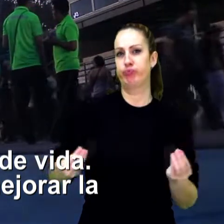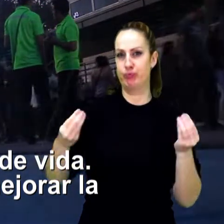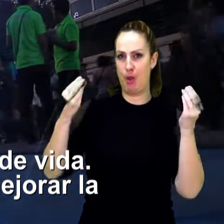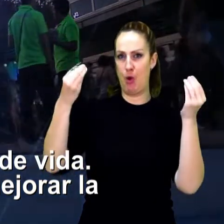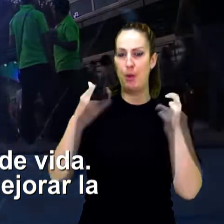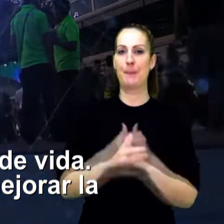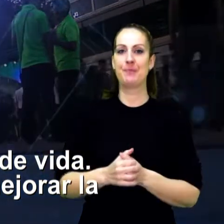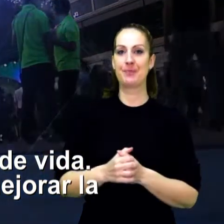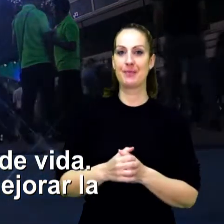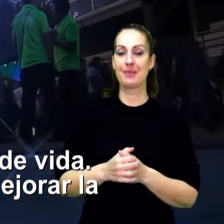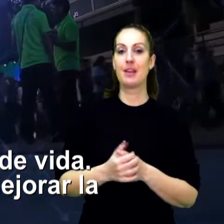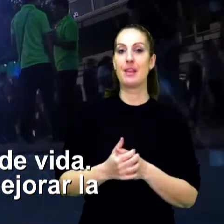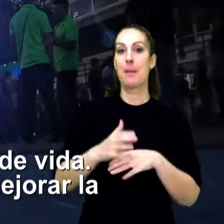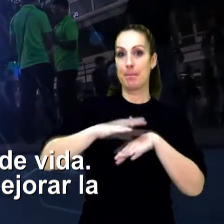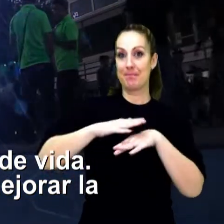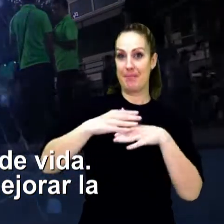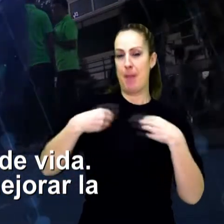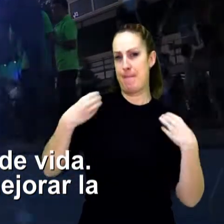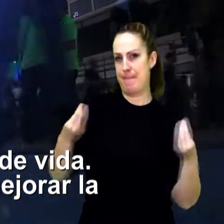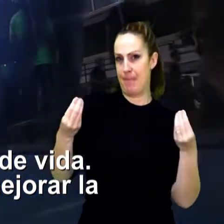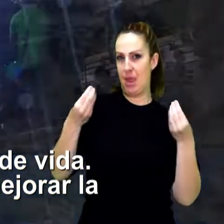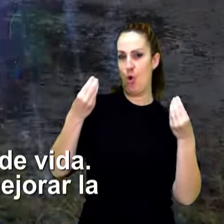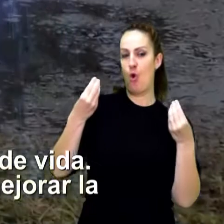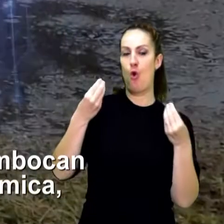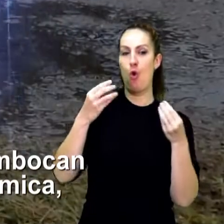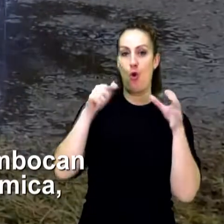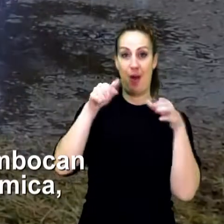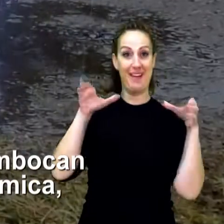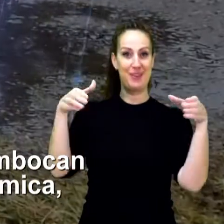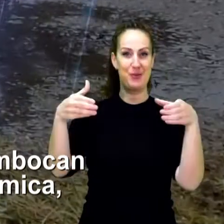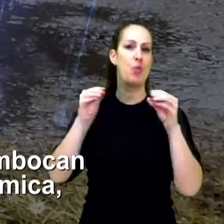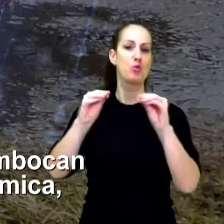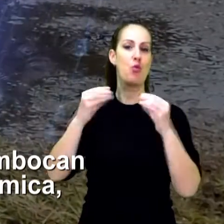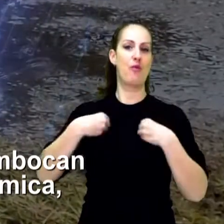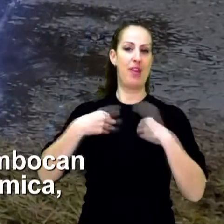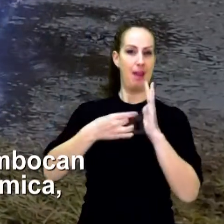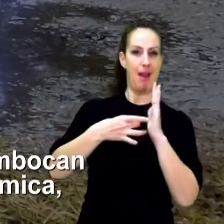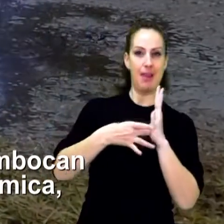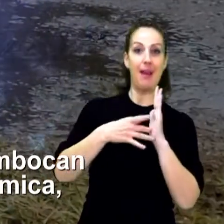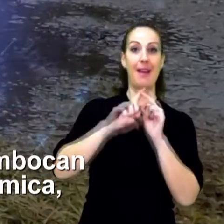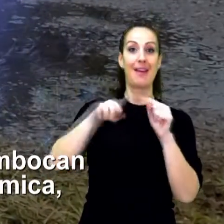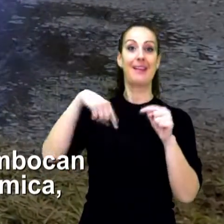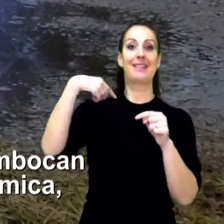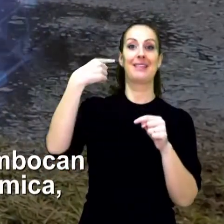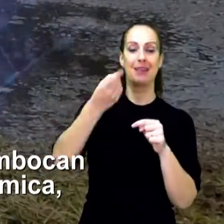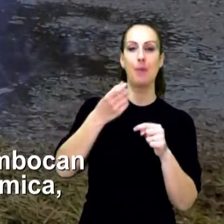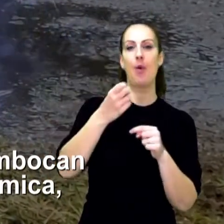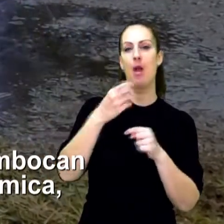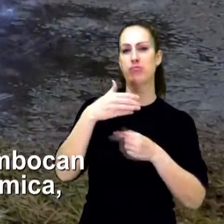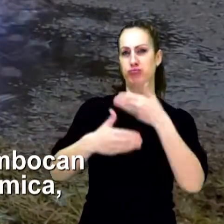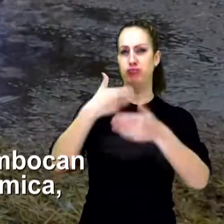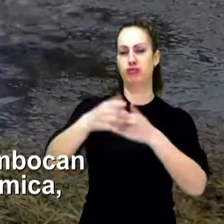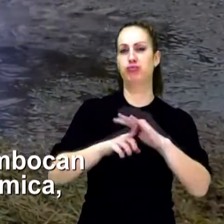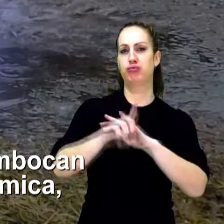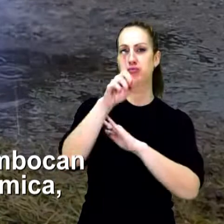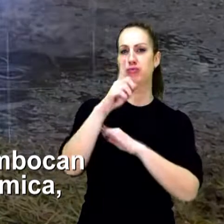vida. Las acciones encaminadas a preservar y mejorar la salud mental de este grupo de edad desembocan en un